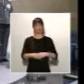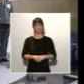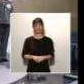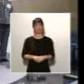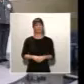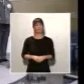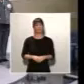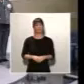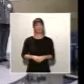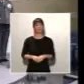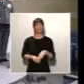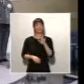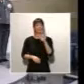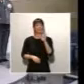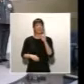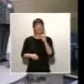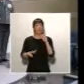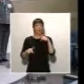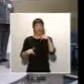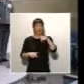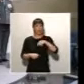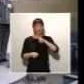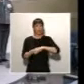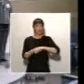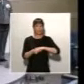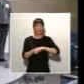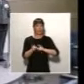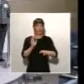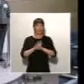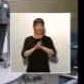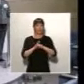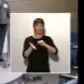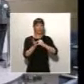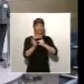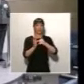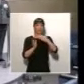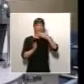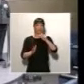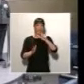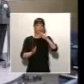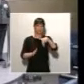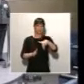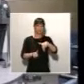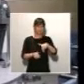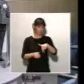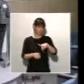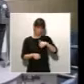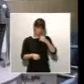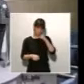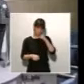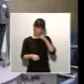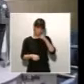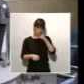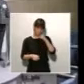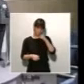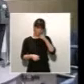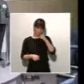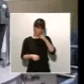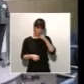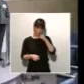ha dicho hoy es lunes y seguimos con la operación Balmis. ¿Será que hoy es sábado y seguimos con la operación Balmis? ¿O qué quería decirnos? No,